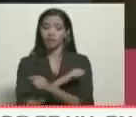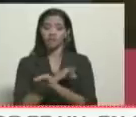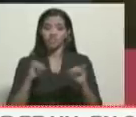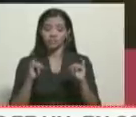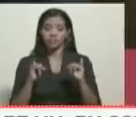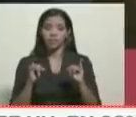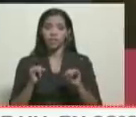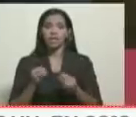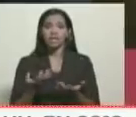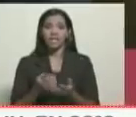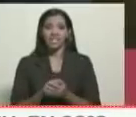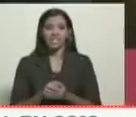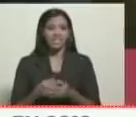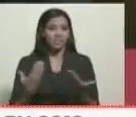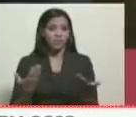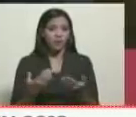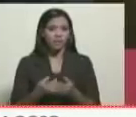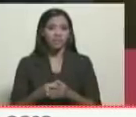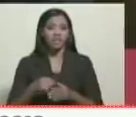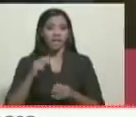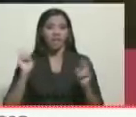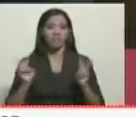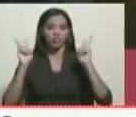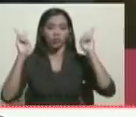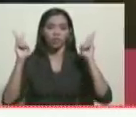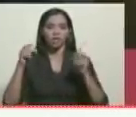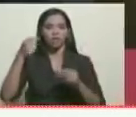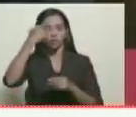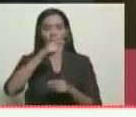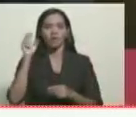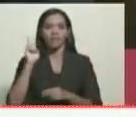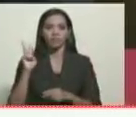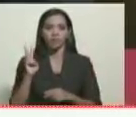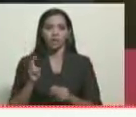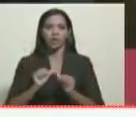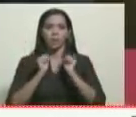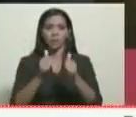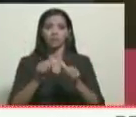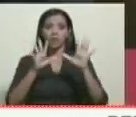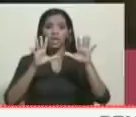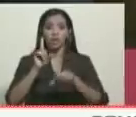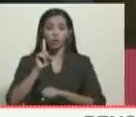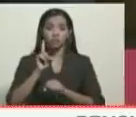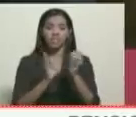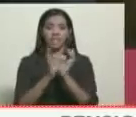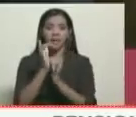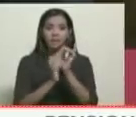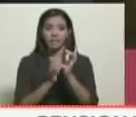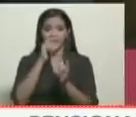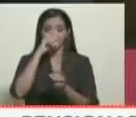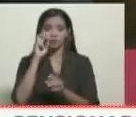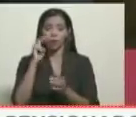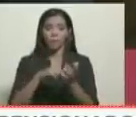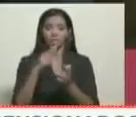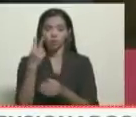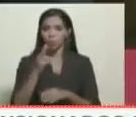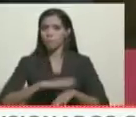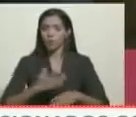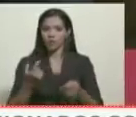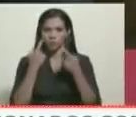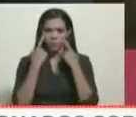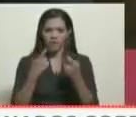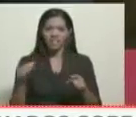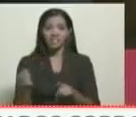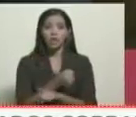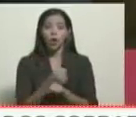victoria definitiva del pueblo de Venezuela, que comenzó el 11 de abril del año 2002, porque tú te pones a ver ese